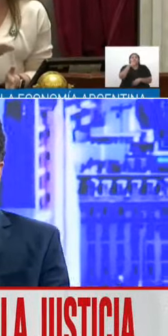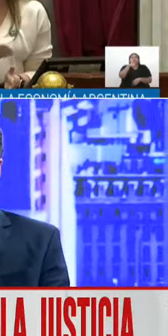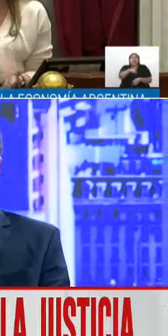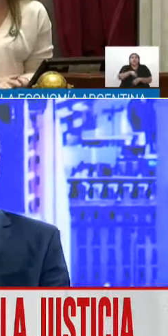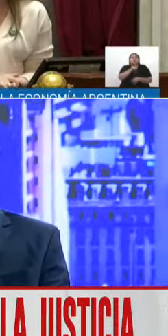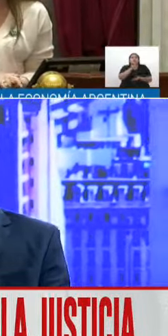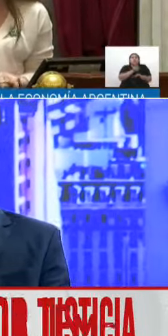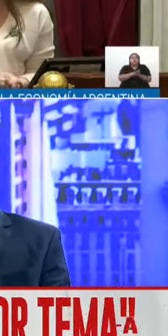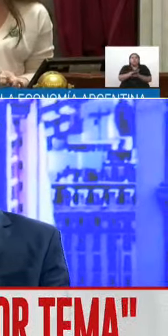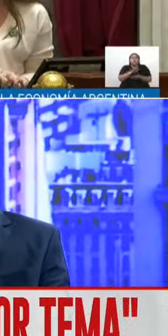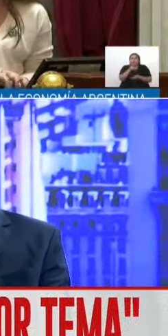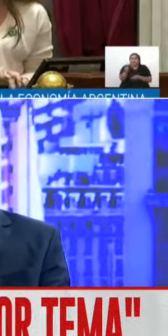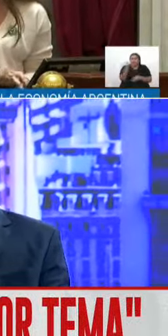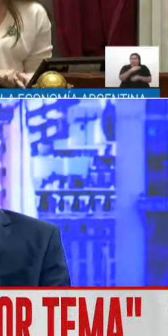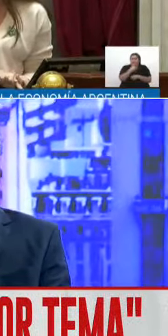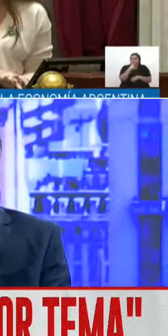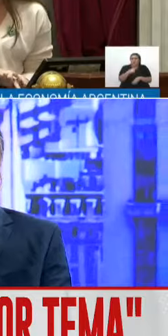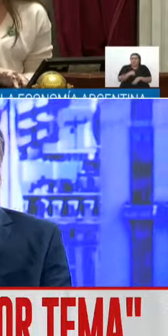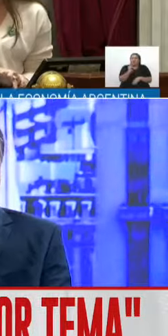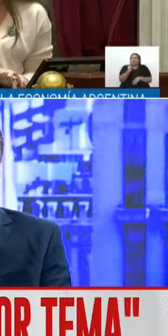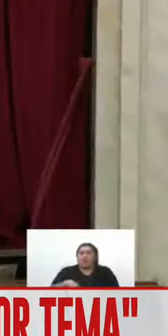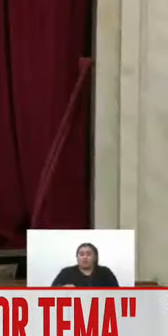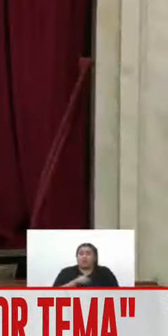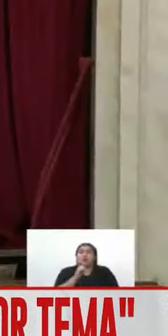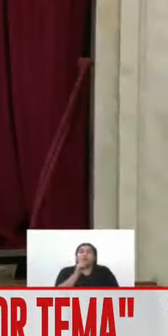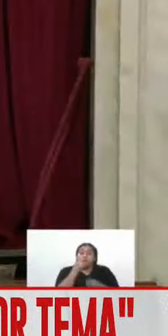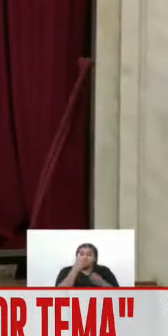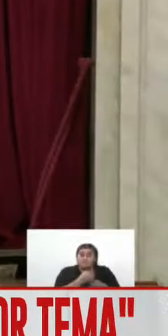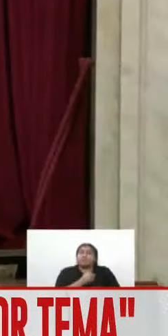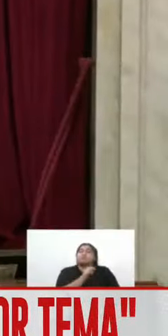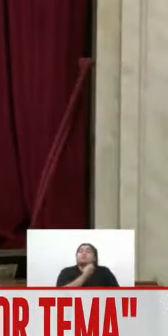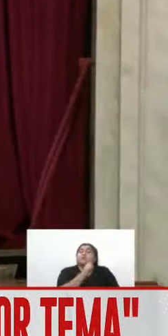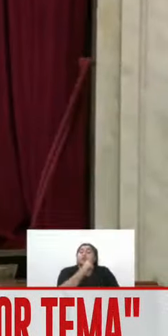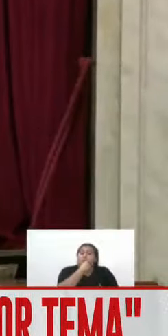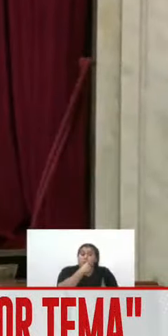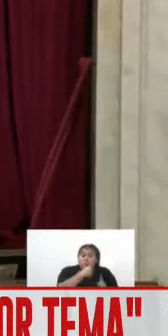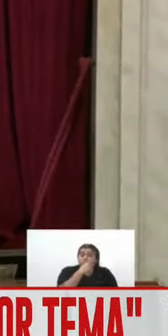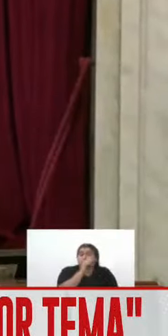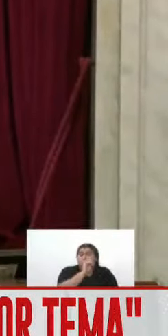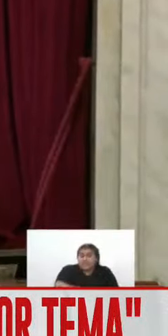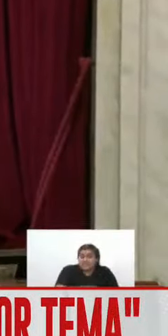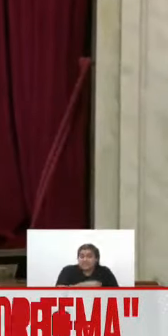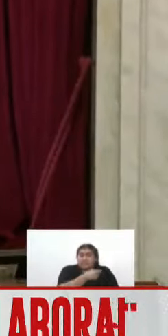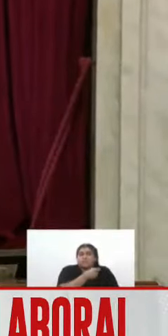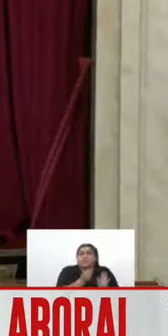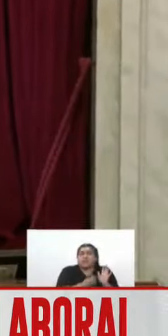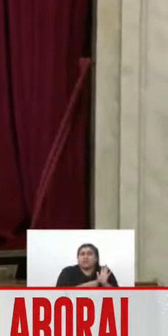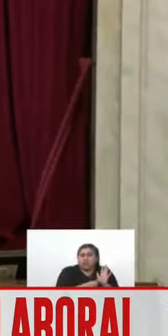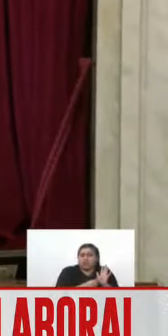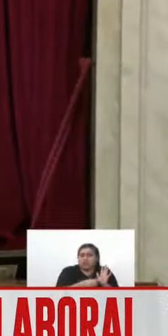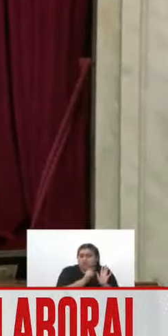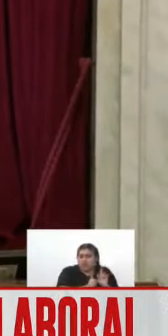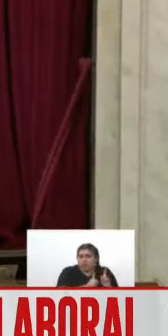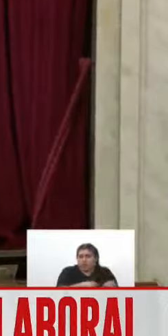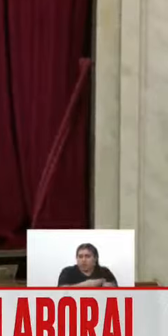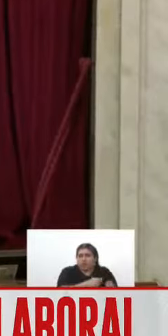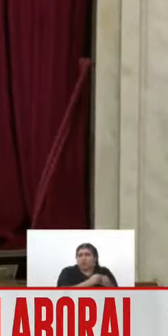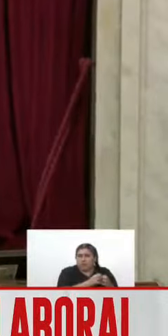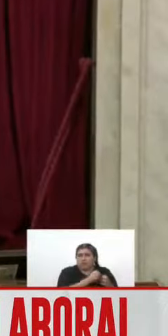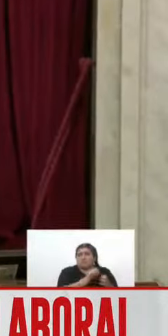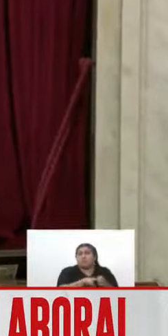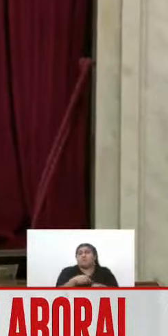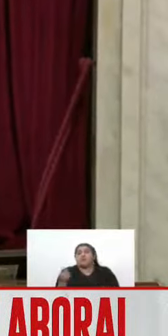pierde, todo se transforma. Sí. La famosa ley de Darwin sigue acá. Se siguen comiendo huevos de Pascua. No, el chocolate